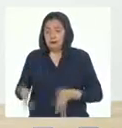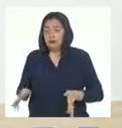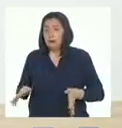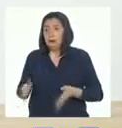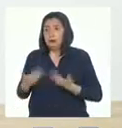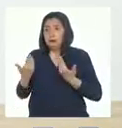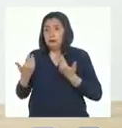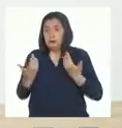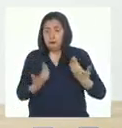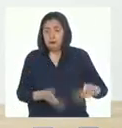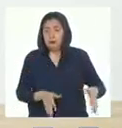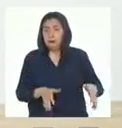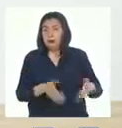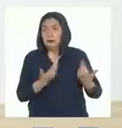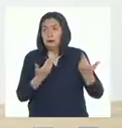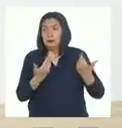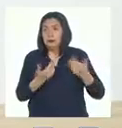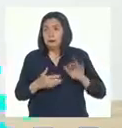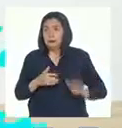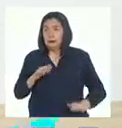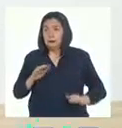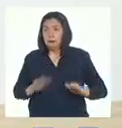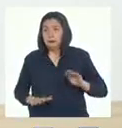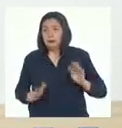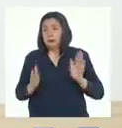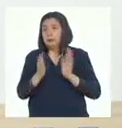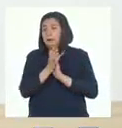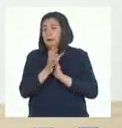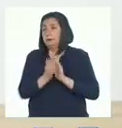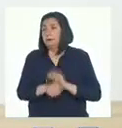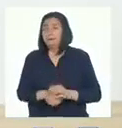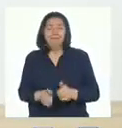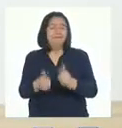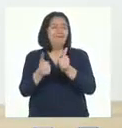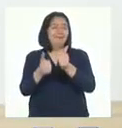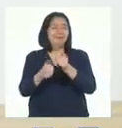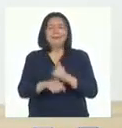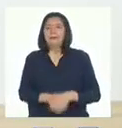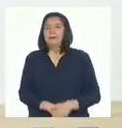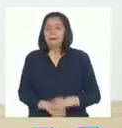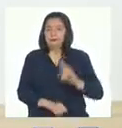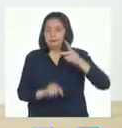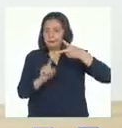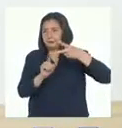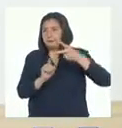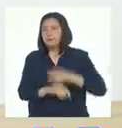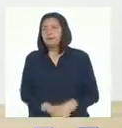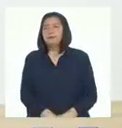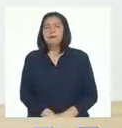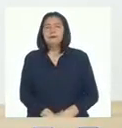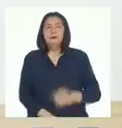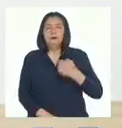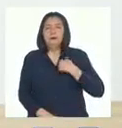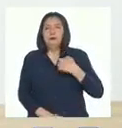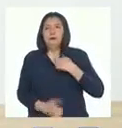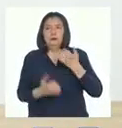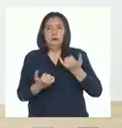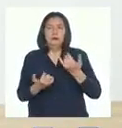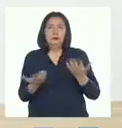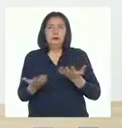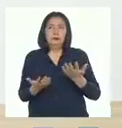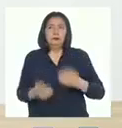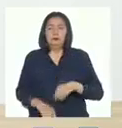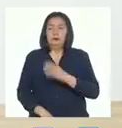Abajo, arriba, piso, piso, palma. Muy bien. Segunda parte. Voy a percutar